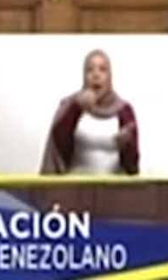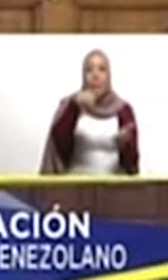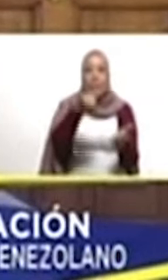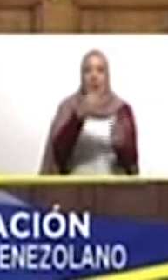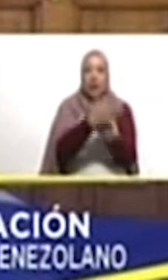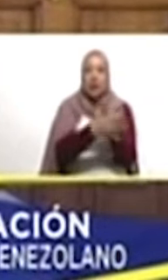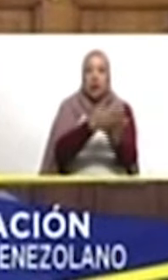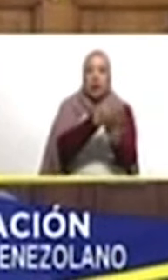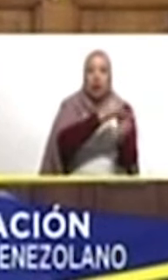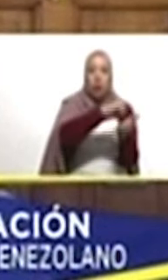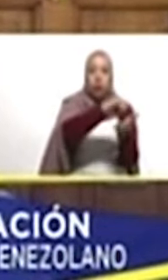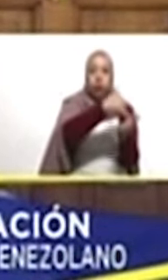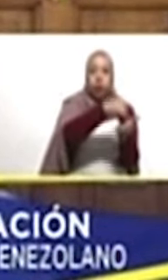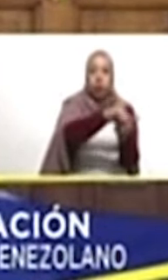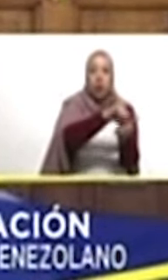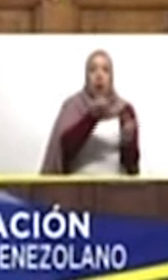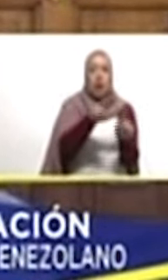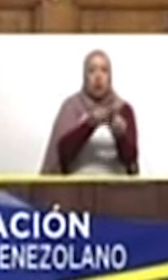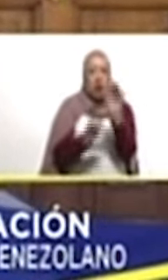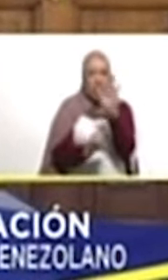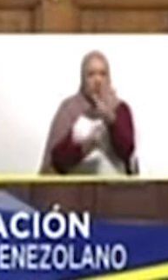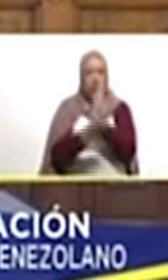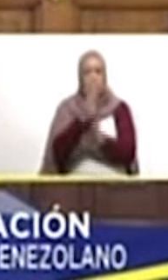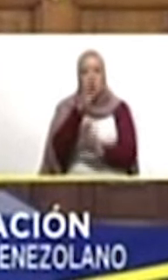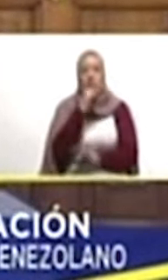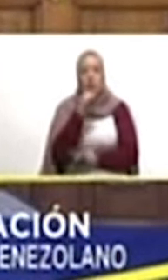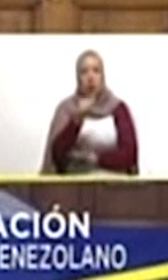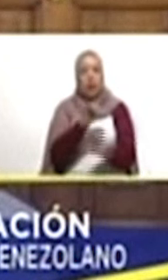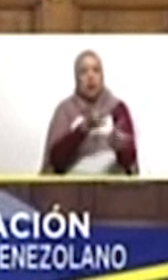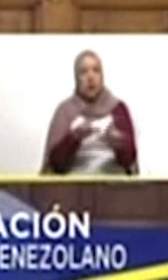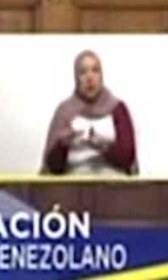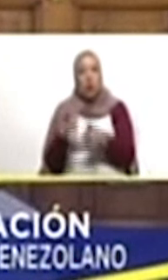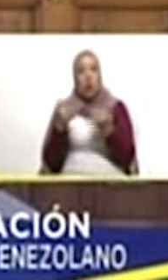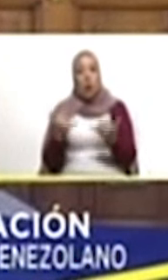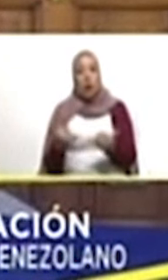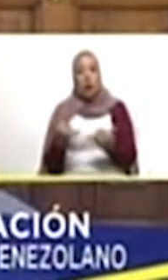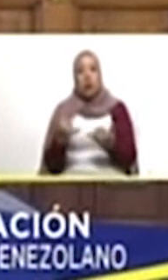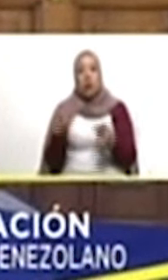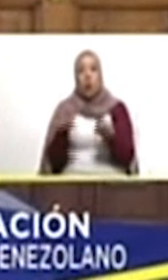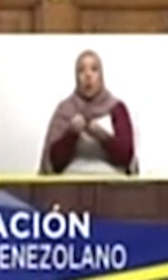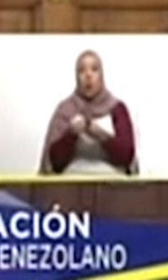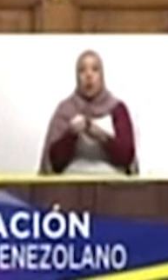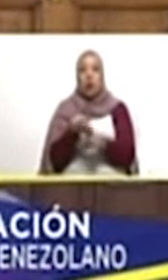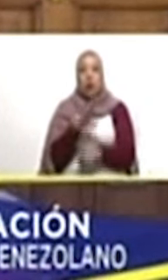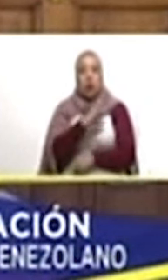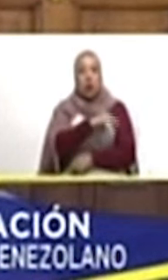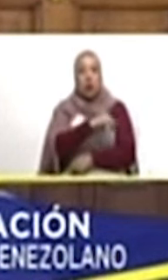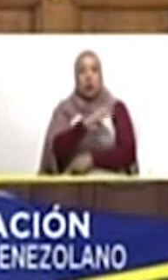Unidos la oposición a su gobierno y narcotraficantes colombianos la en Colombia